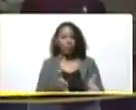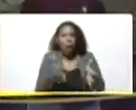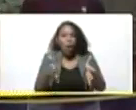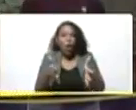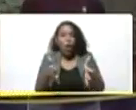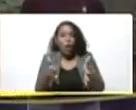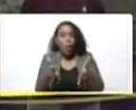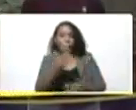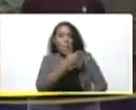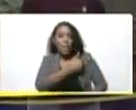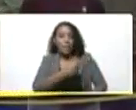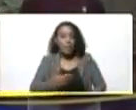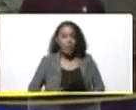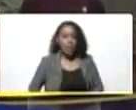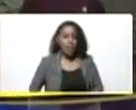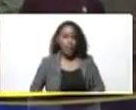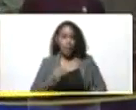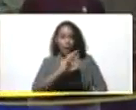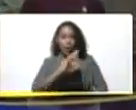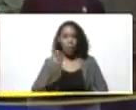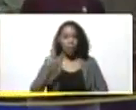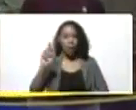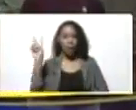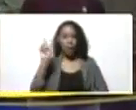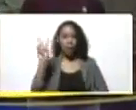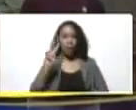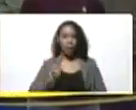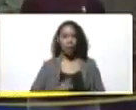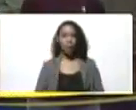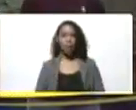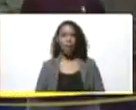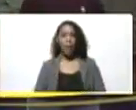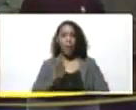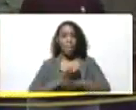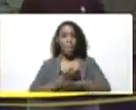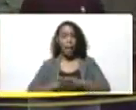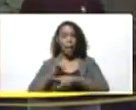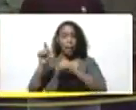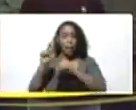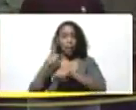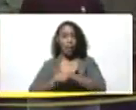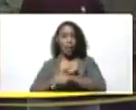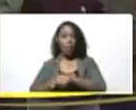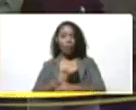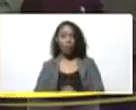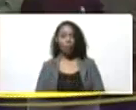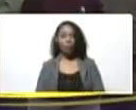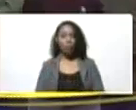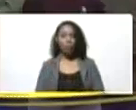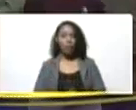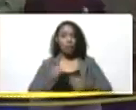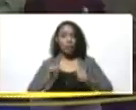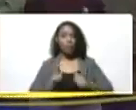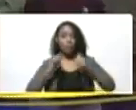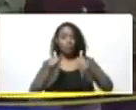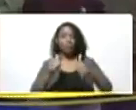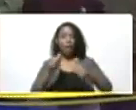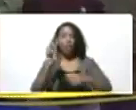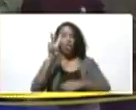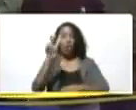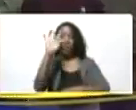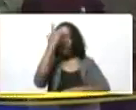la presidencia de la República de Venezuela para ese periodo que se inició el 2